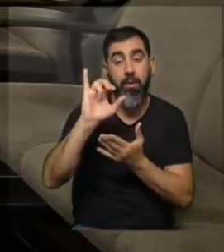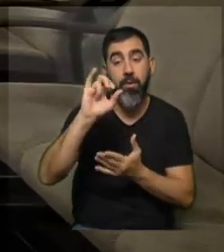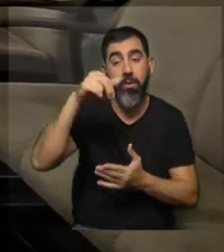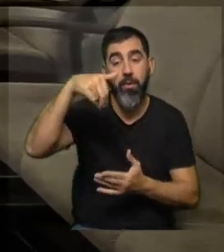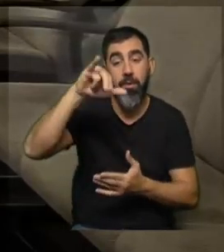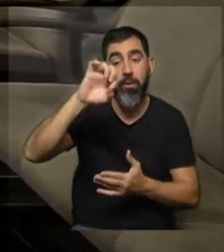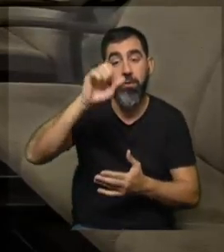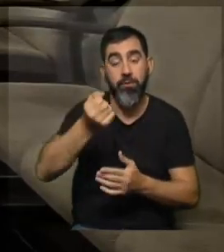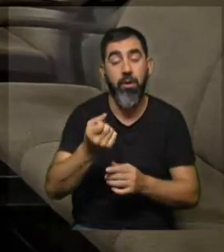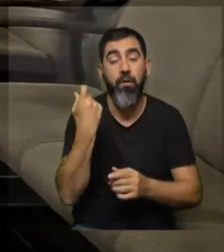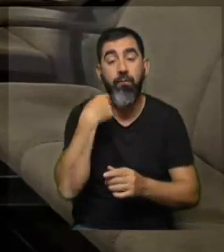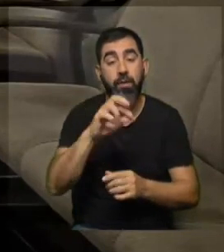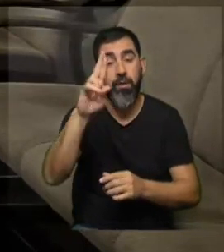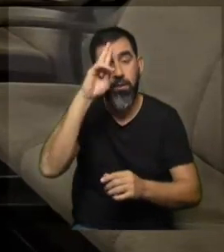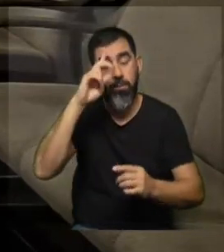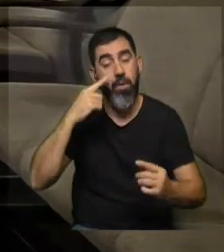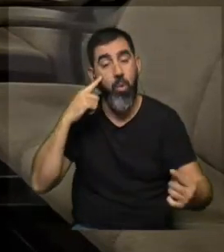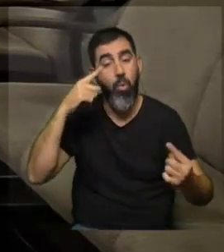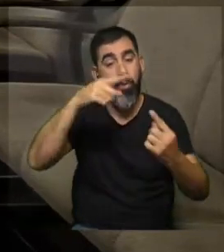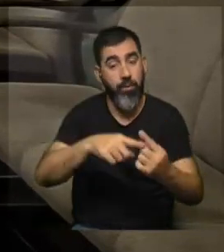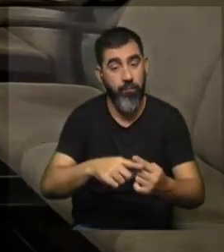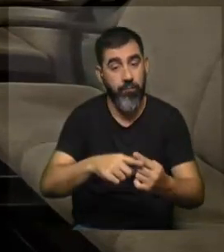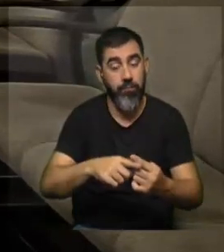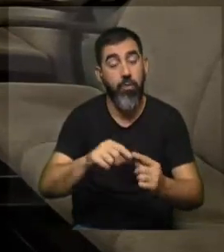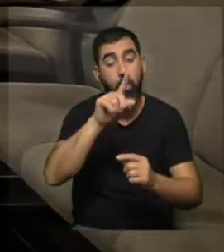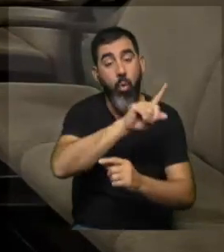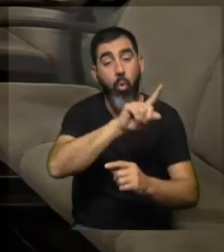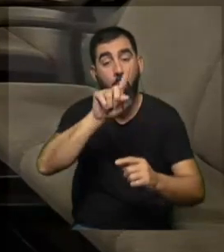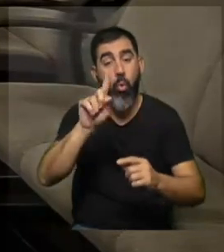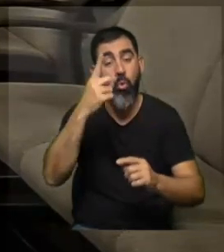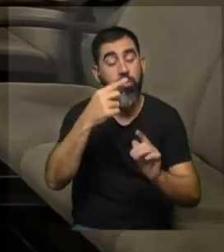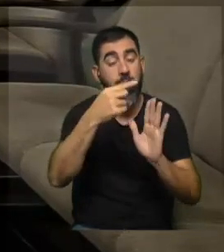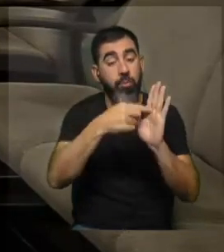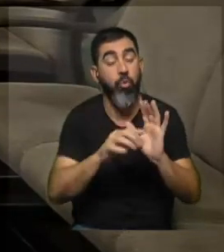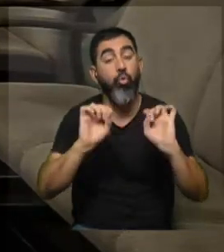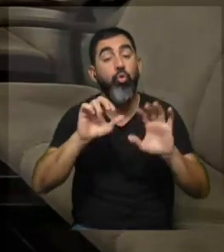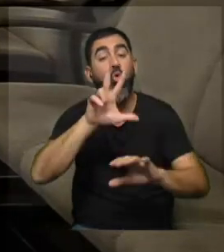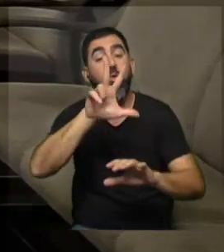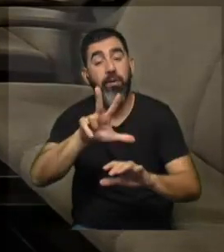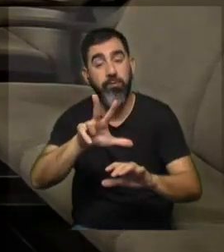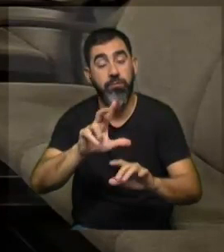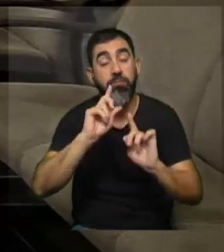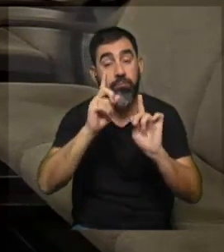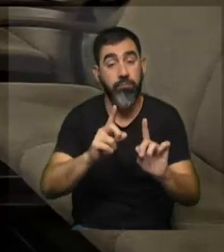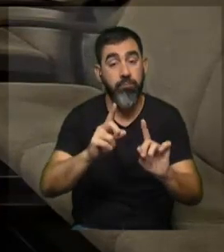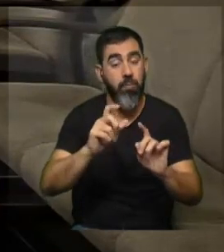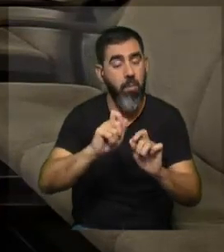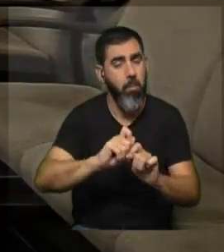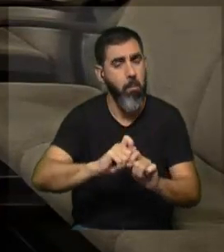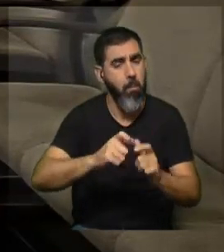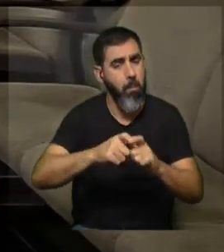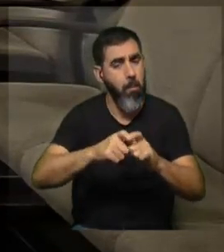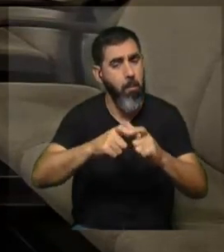falta también de cumplimiento de sus objetivos dijo que de los once principales cumple solo tres y también marcó que hay un aumento